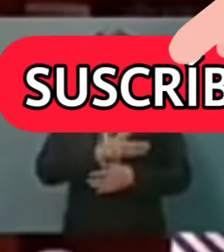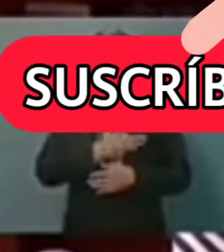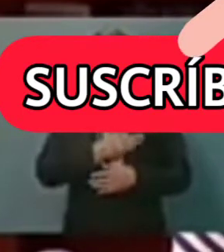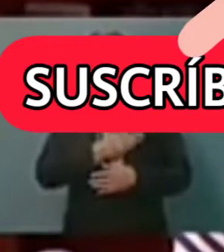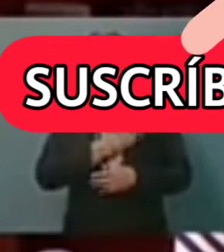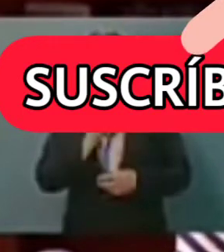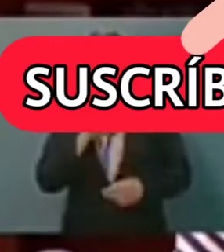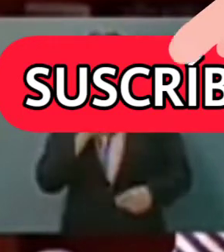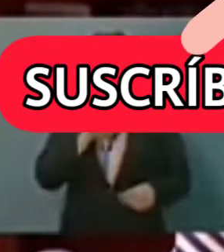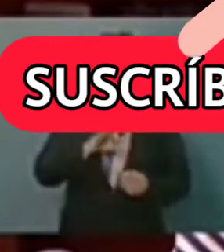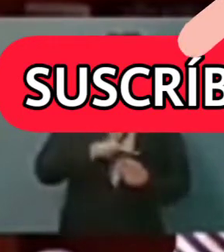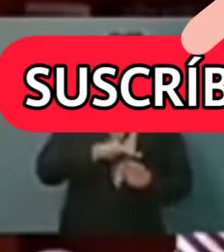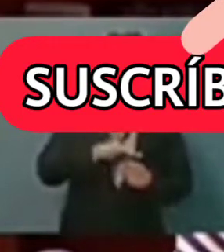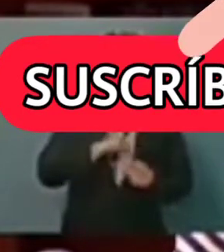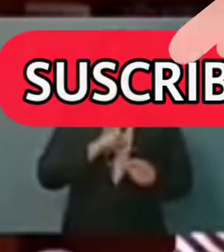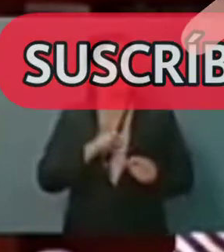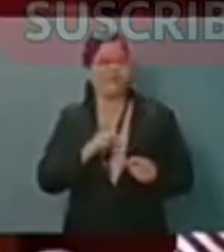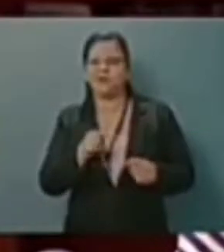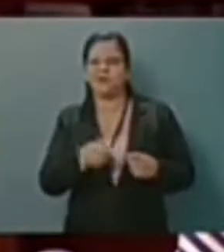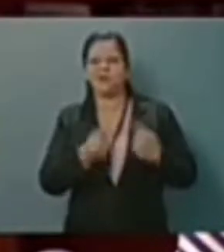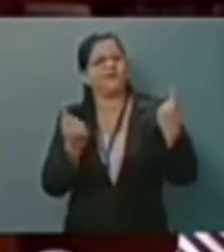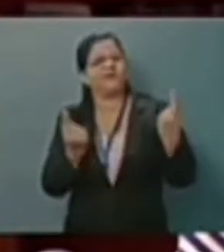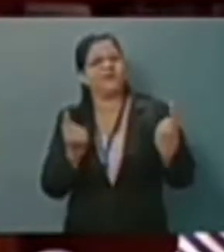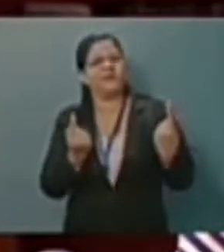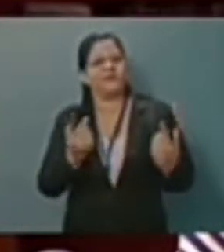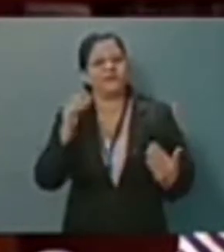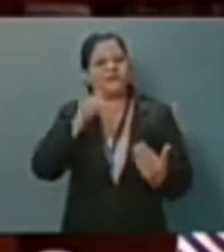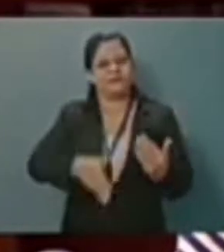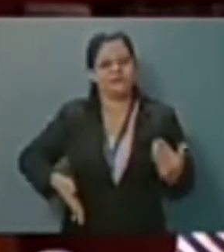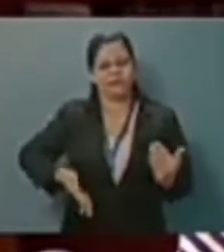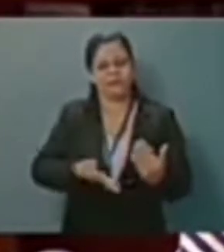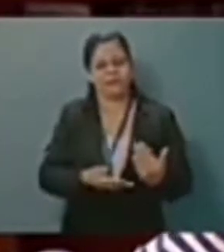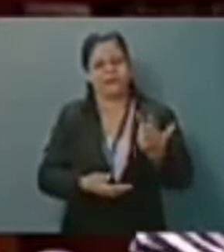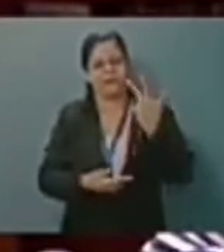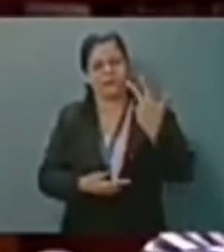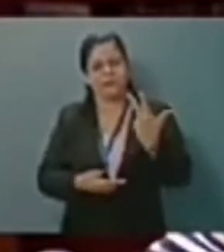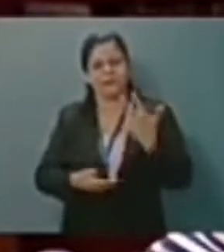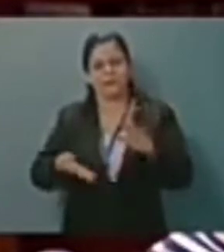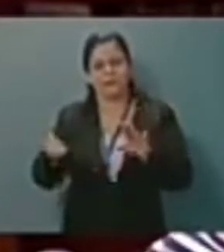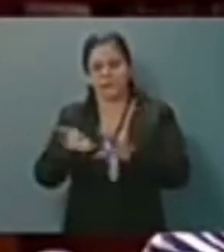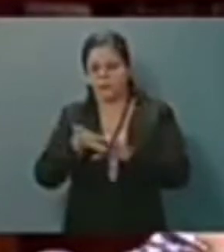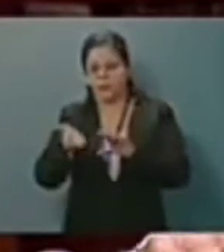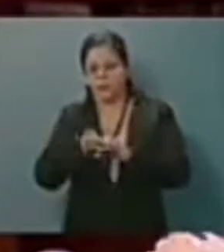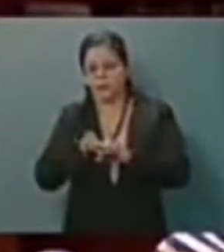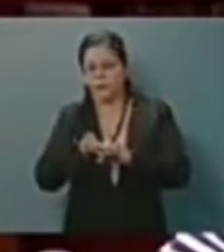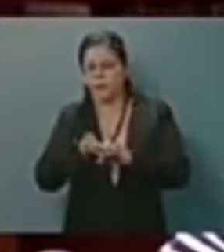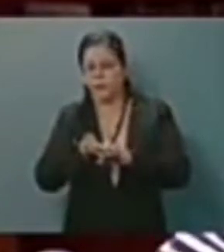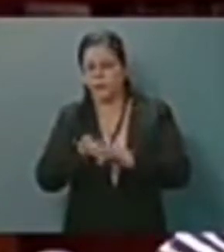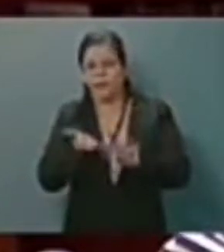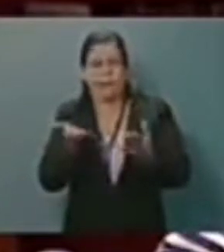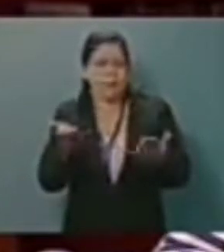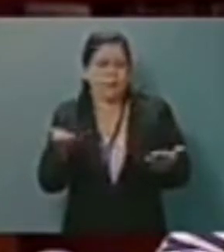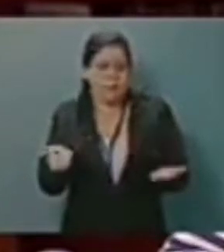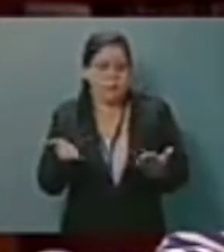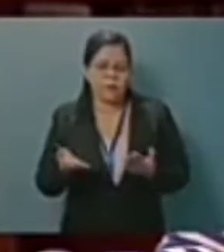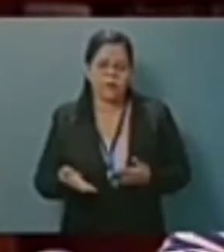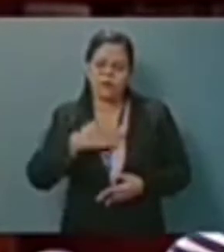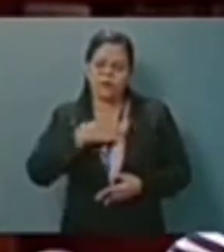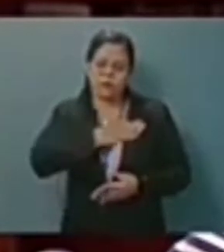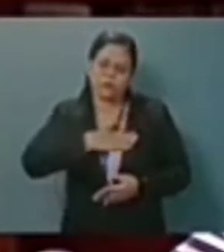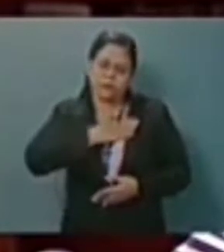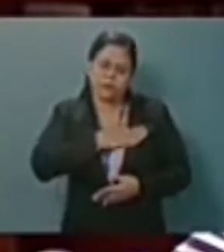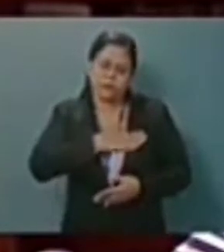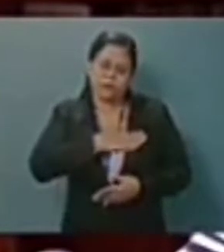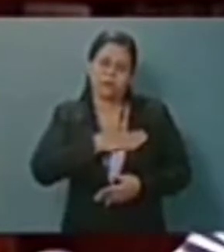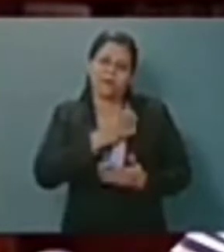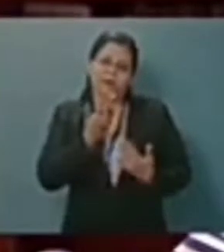en contra del archivo de estos tres expedientes y lamentamos también que se